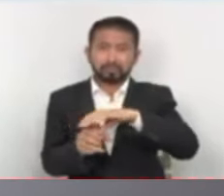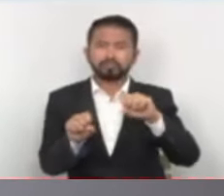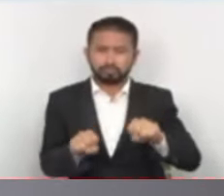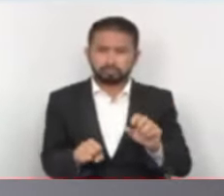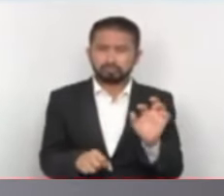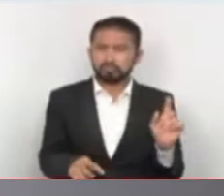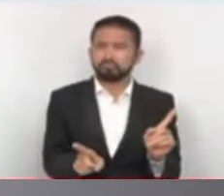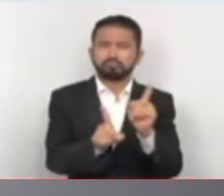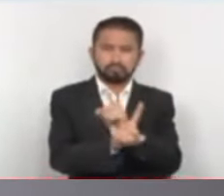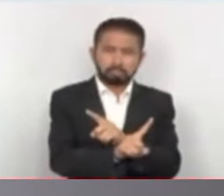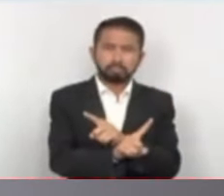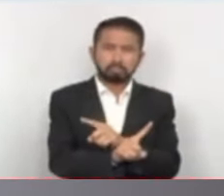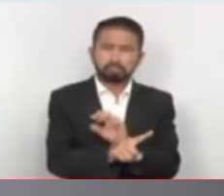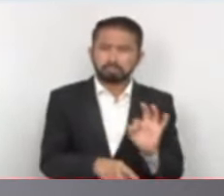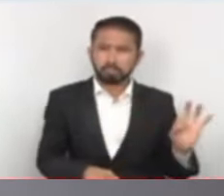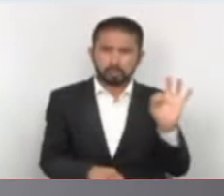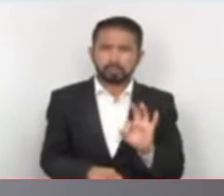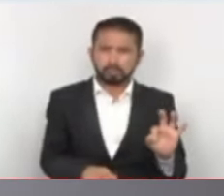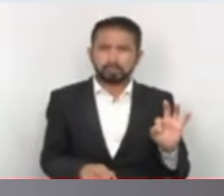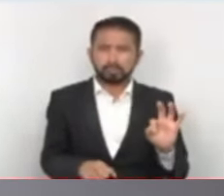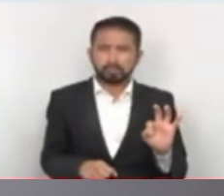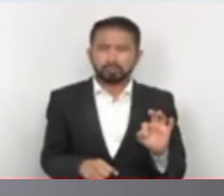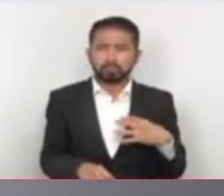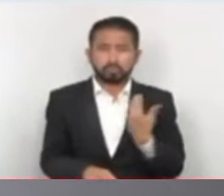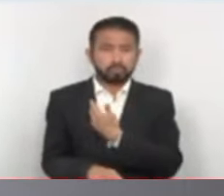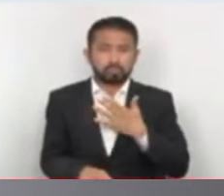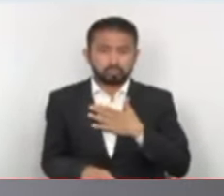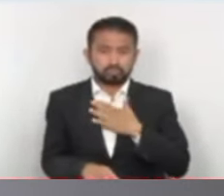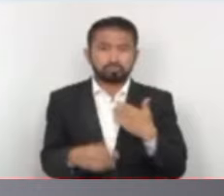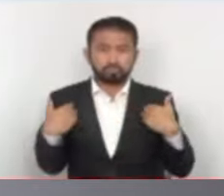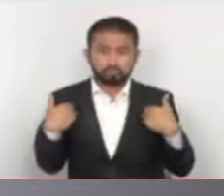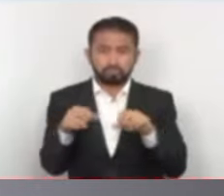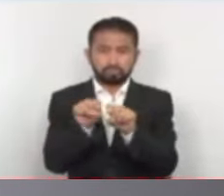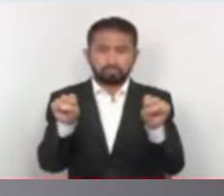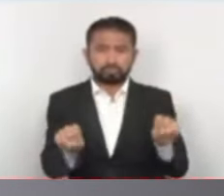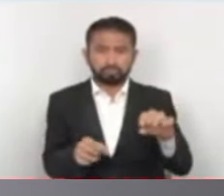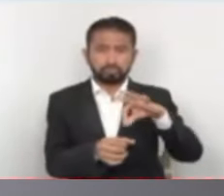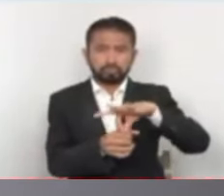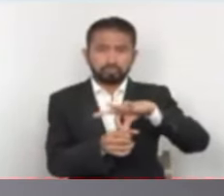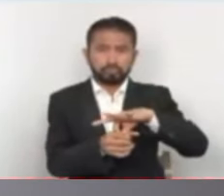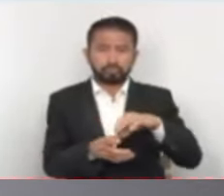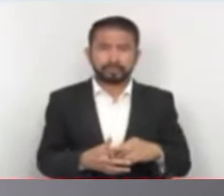pueden mejorar definitivamente teniendo nuestros propios sistemas de votación.